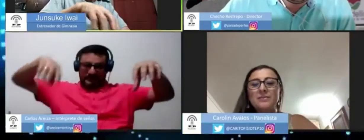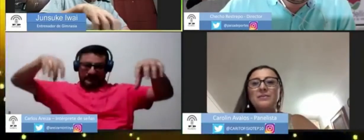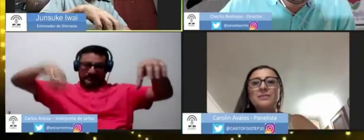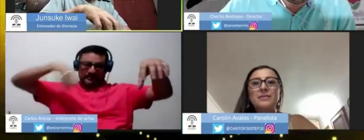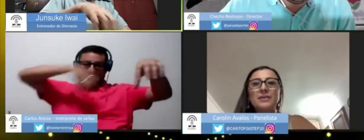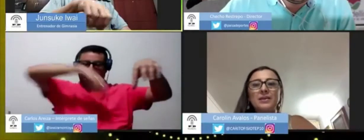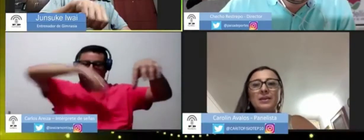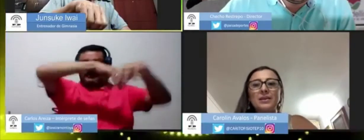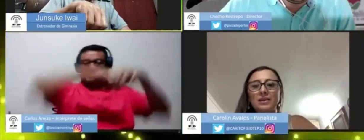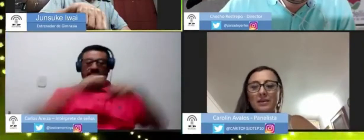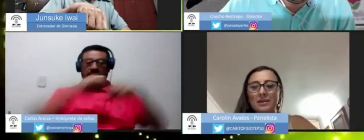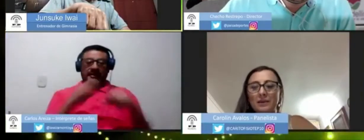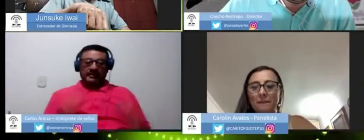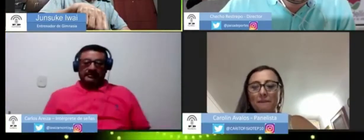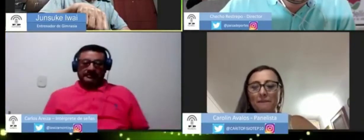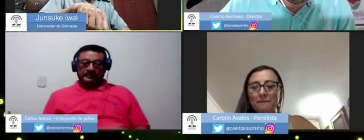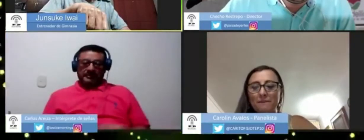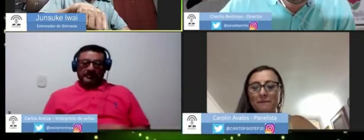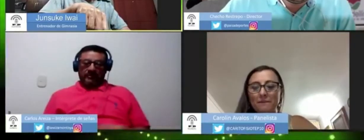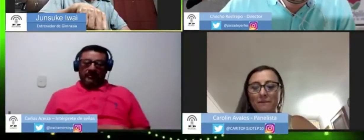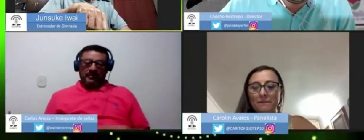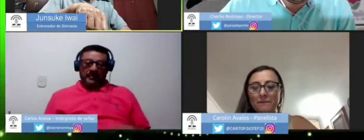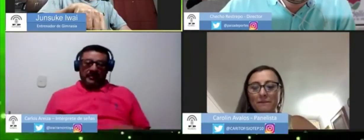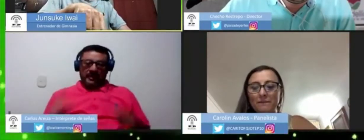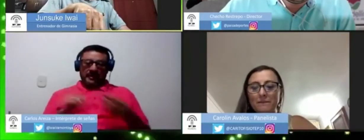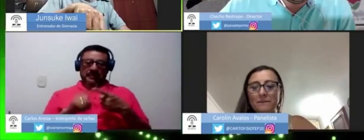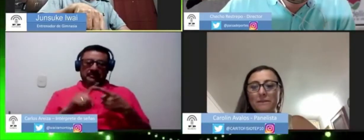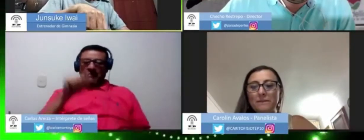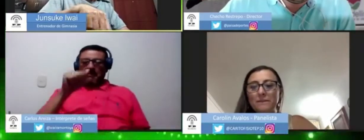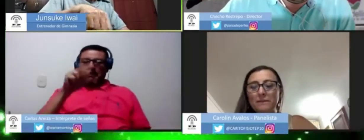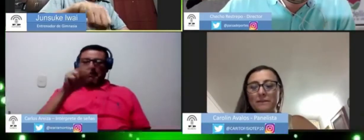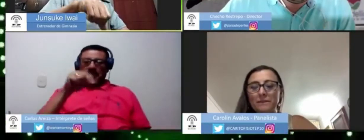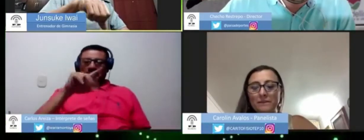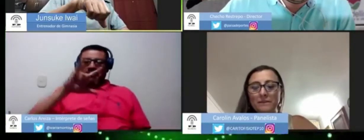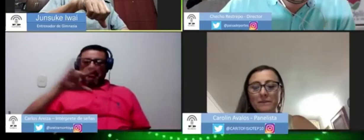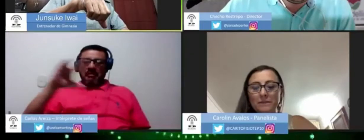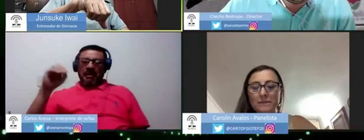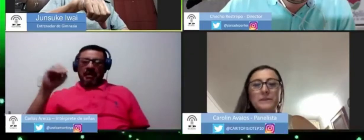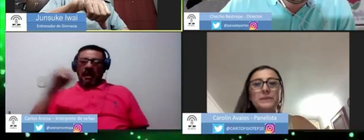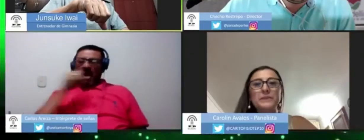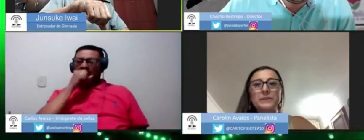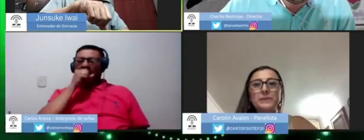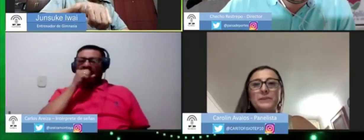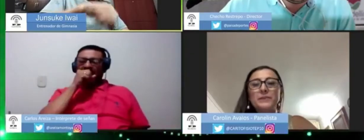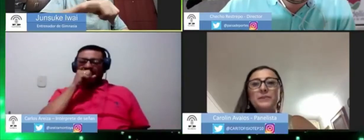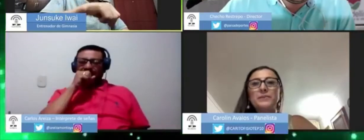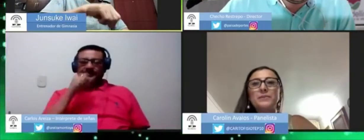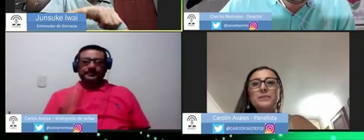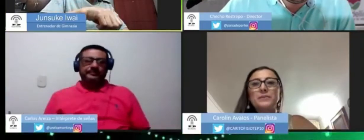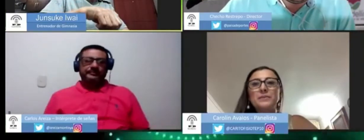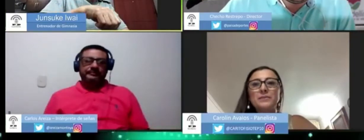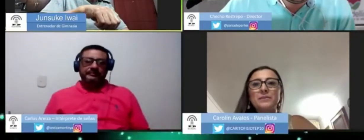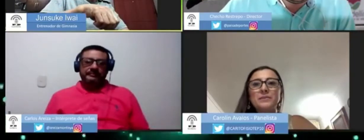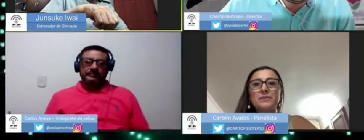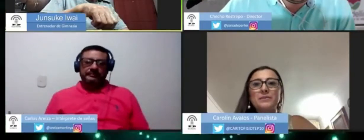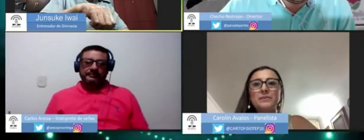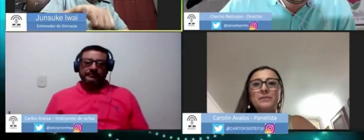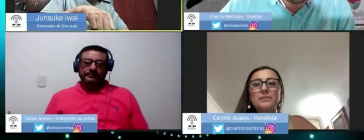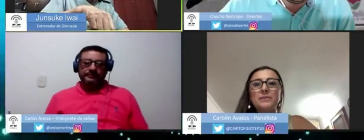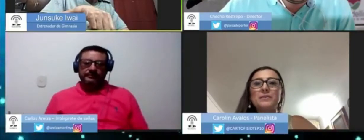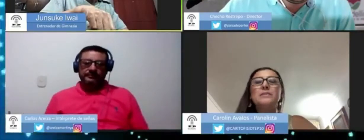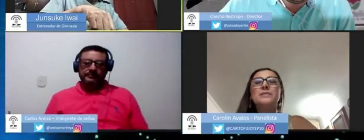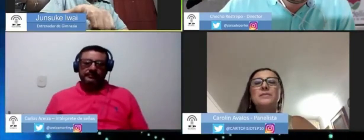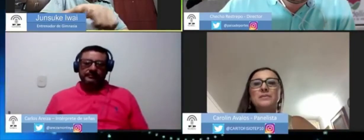Entonces, quien empieza anillas, siguiente aparato va al